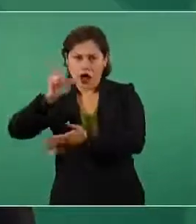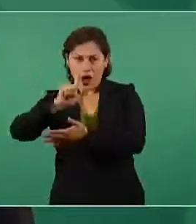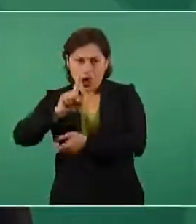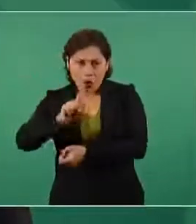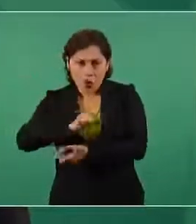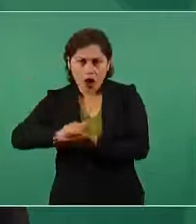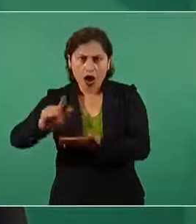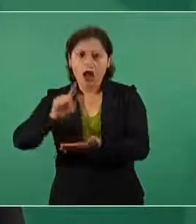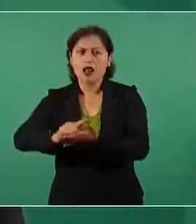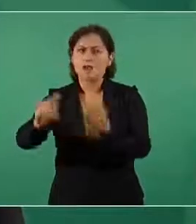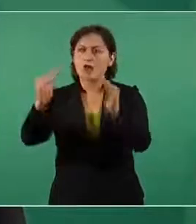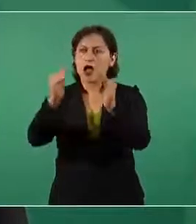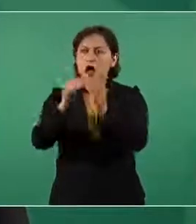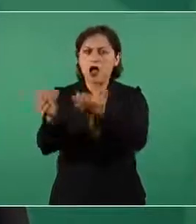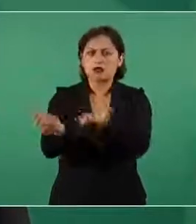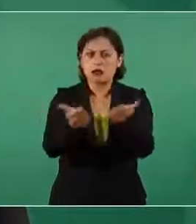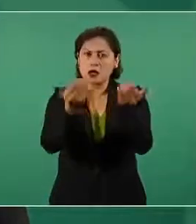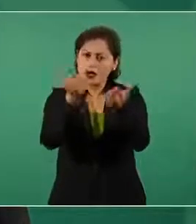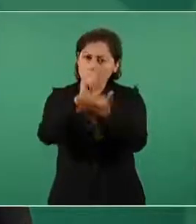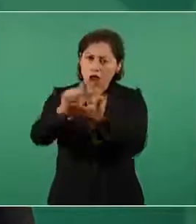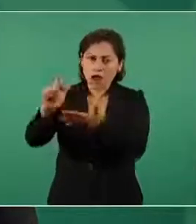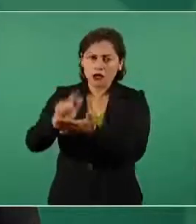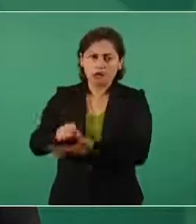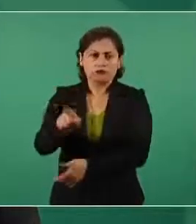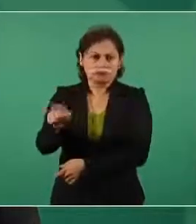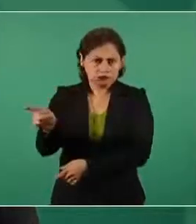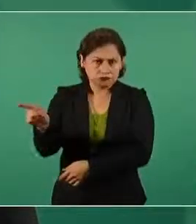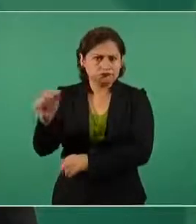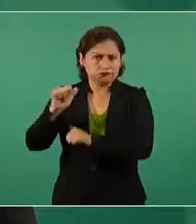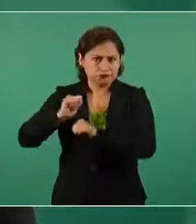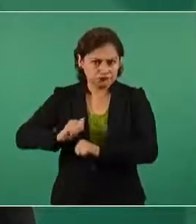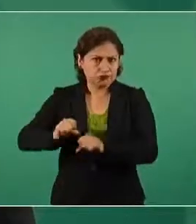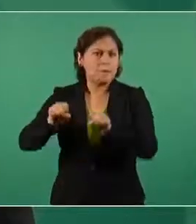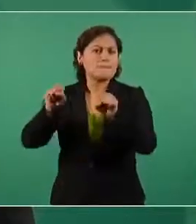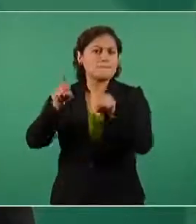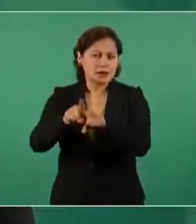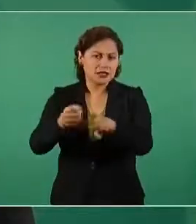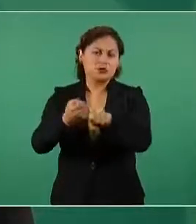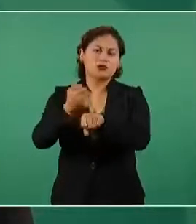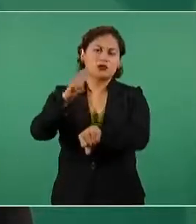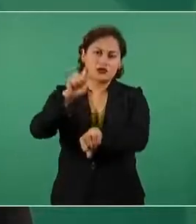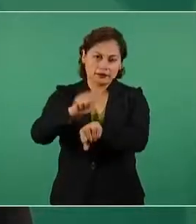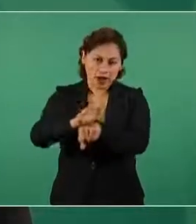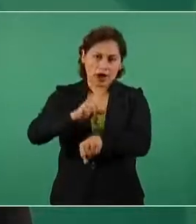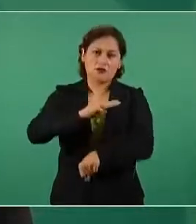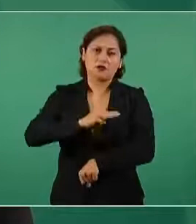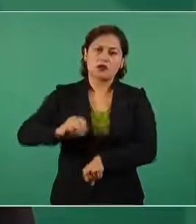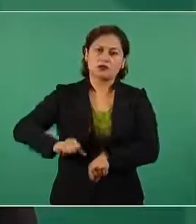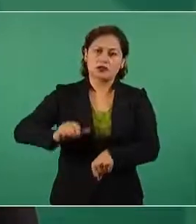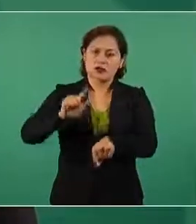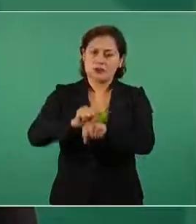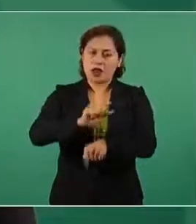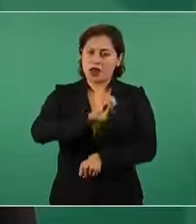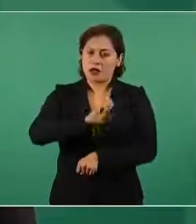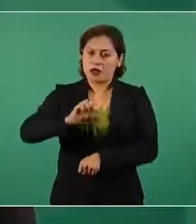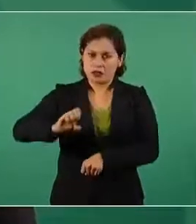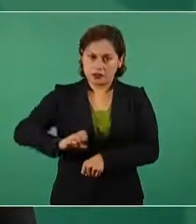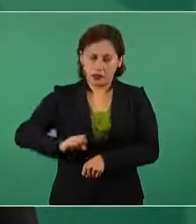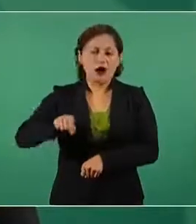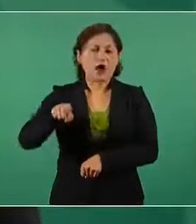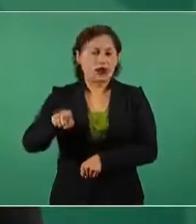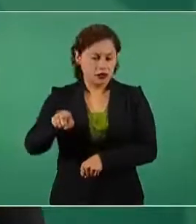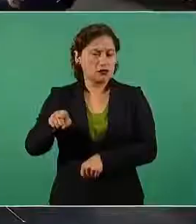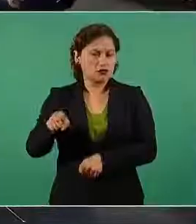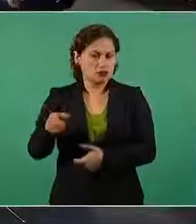son en realidad los que están ayudando, también con el apoyo del Estado y del municipio de Catepec. Se está atendiendo